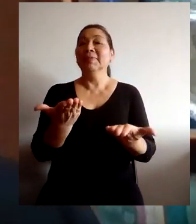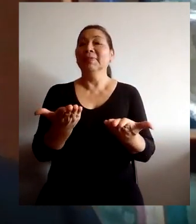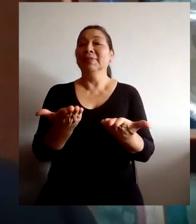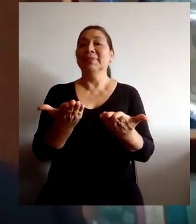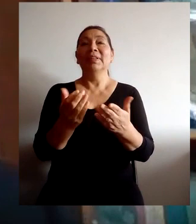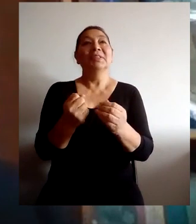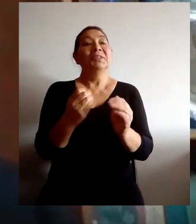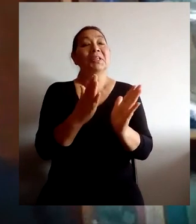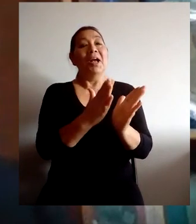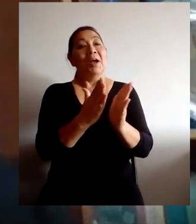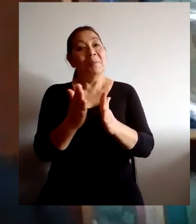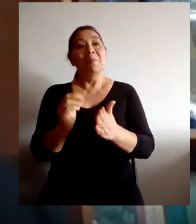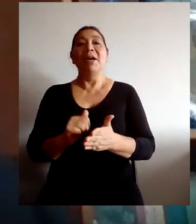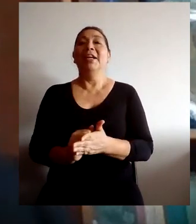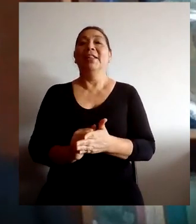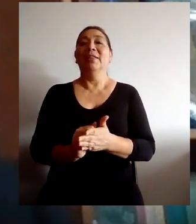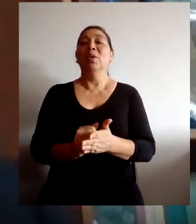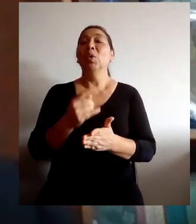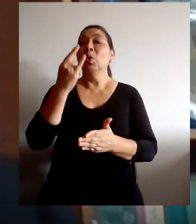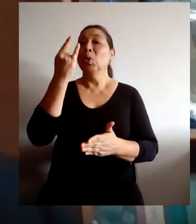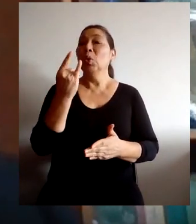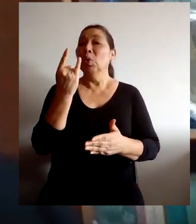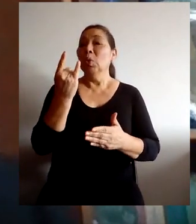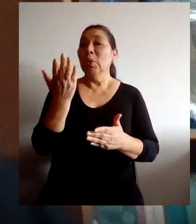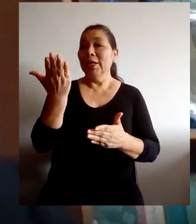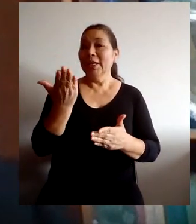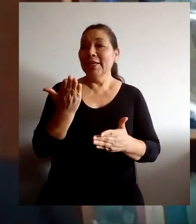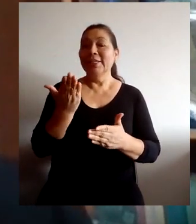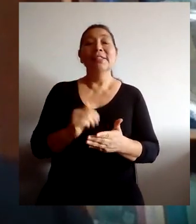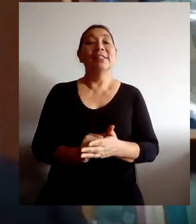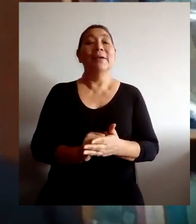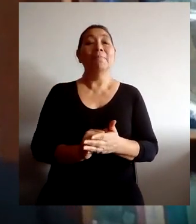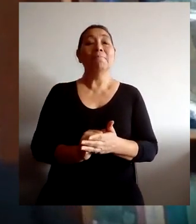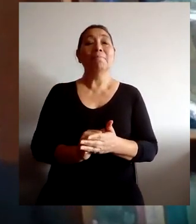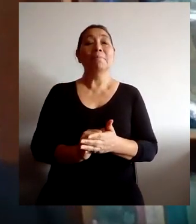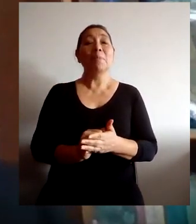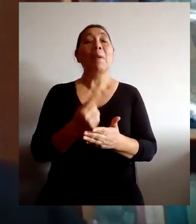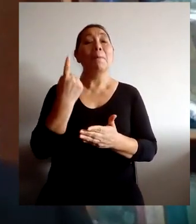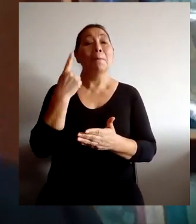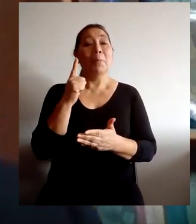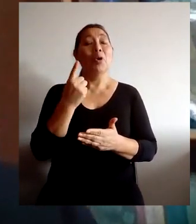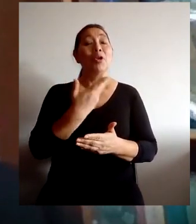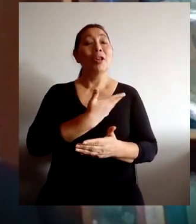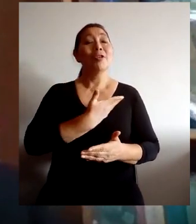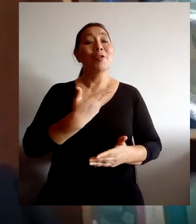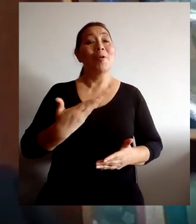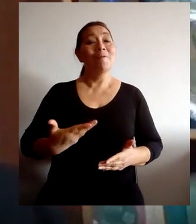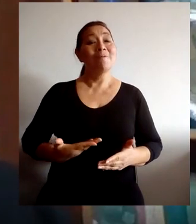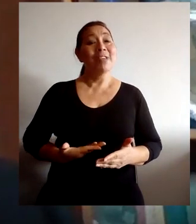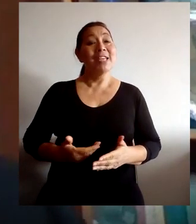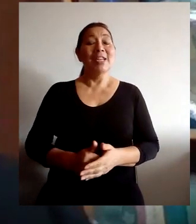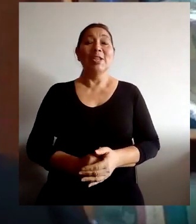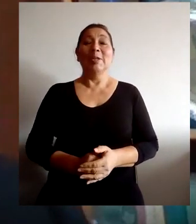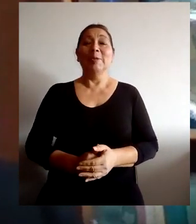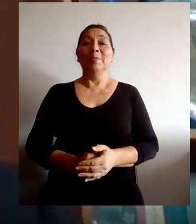el gobierno en función de la epidemia